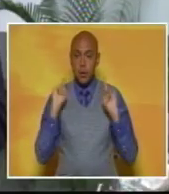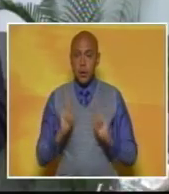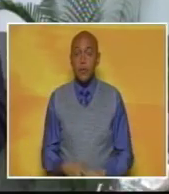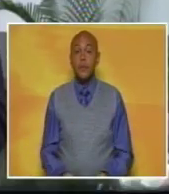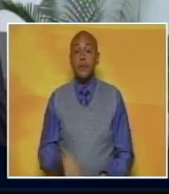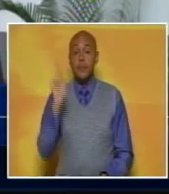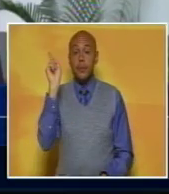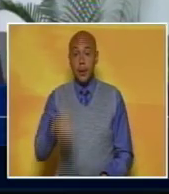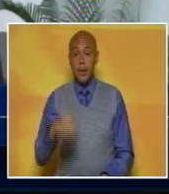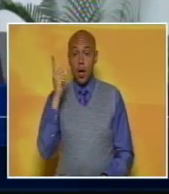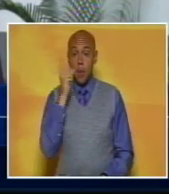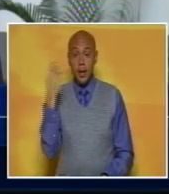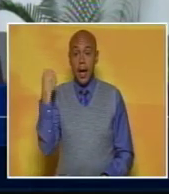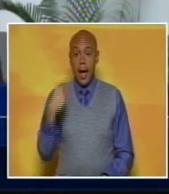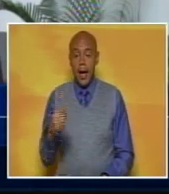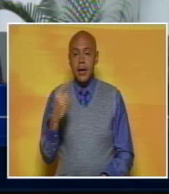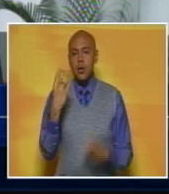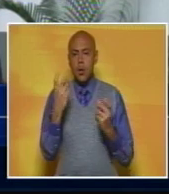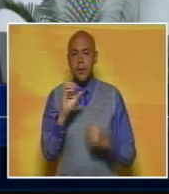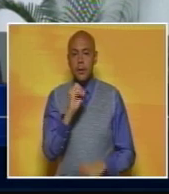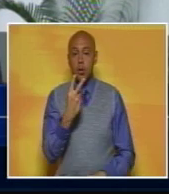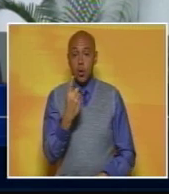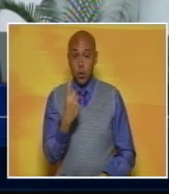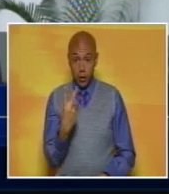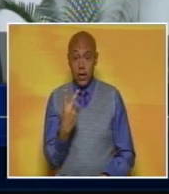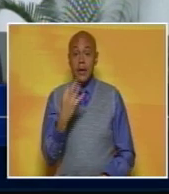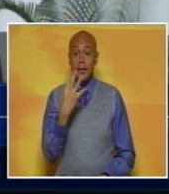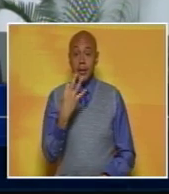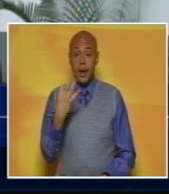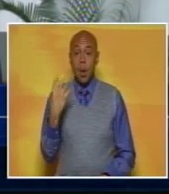González destacó que fue habilitado el número